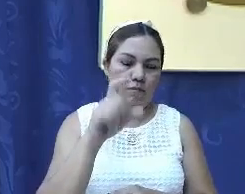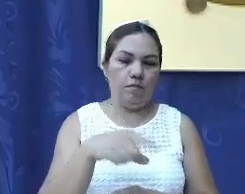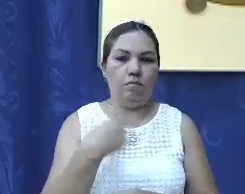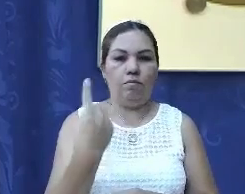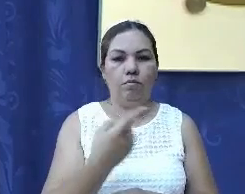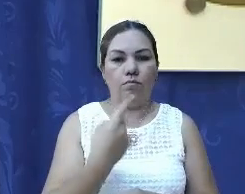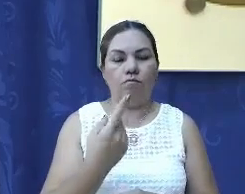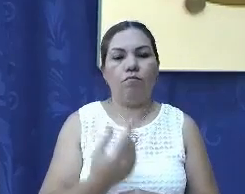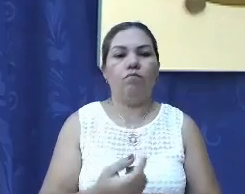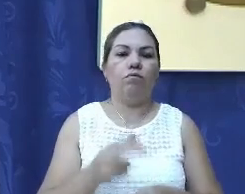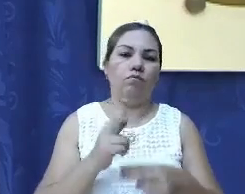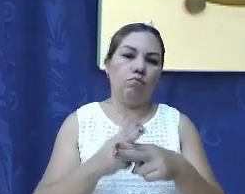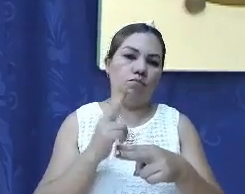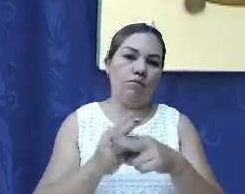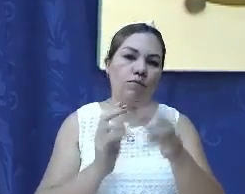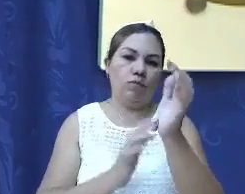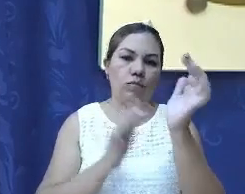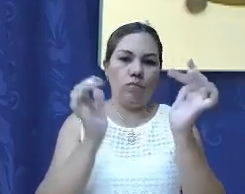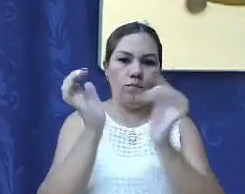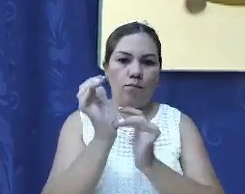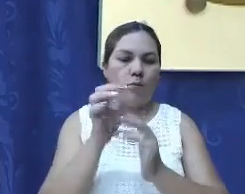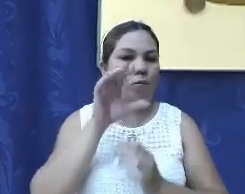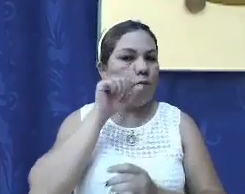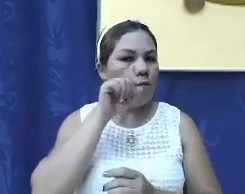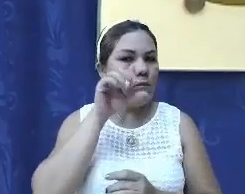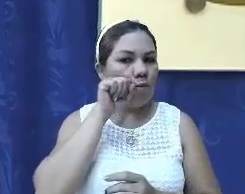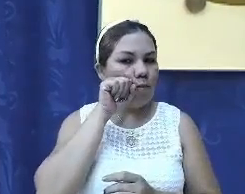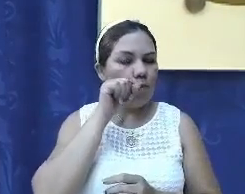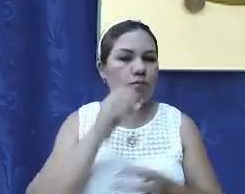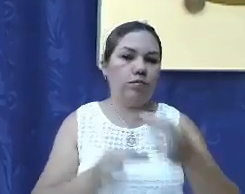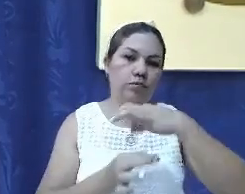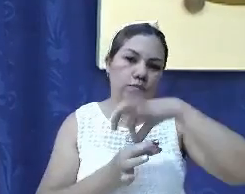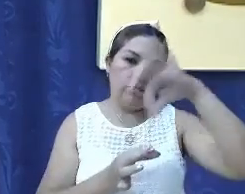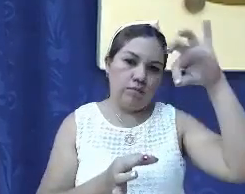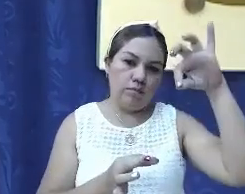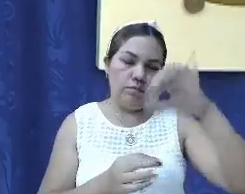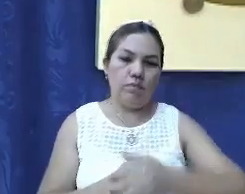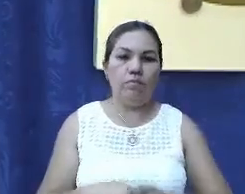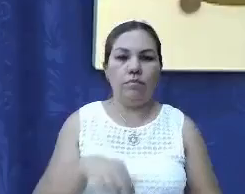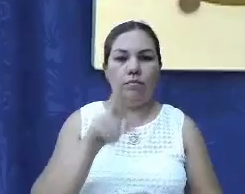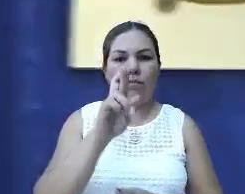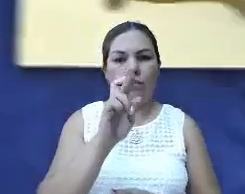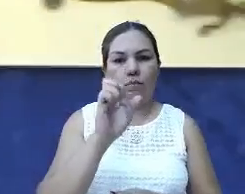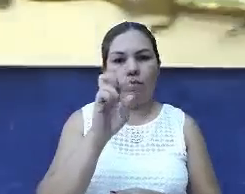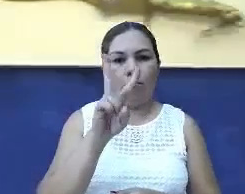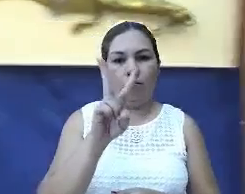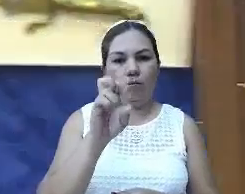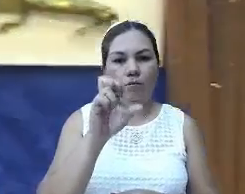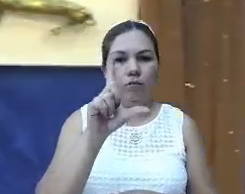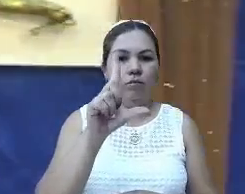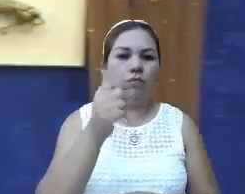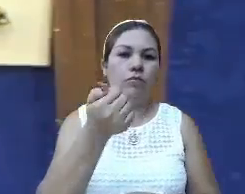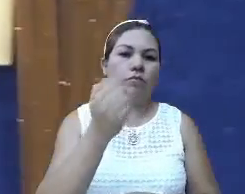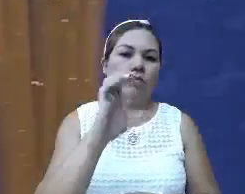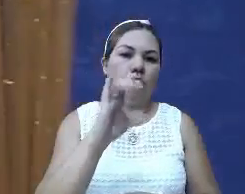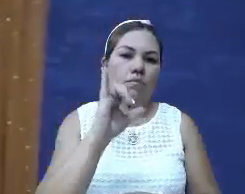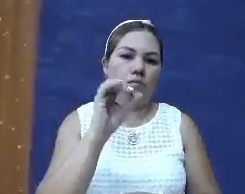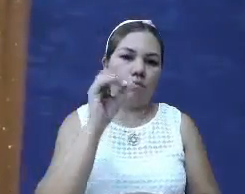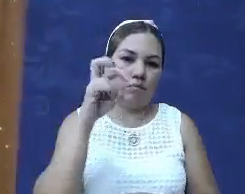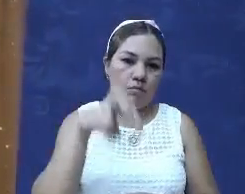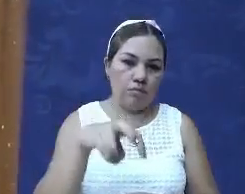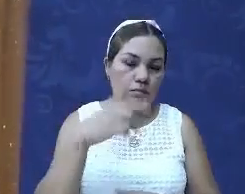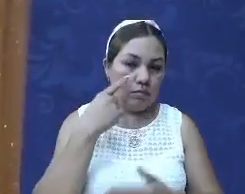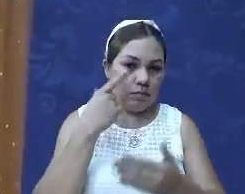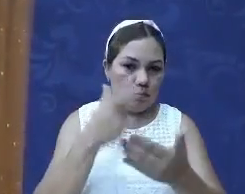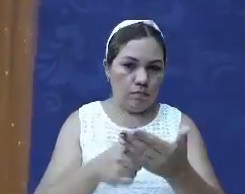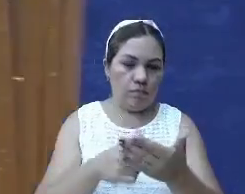de Jesús. Padre, ese espíritu de revelación que tú le mostraste a Pablo se empiece a manifestar en